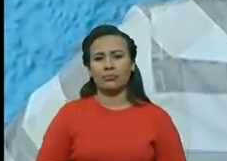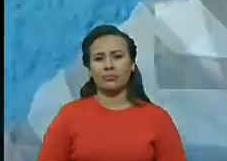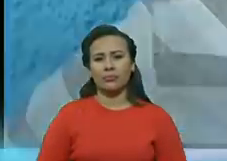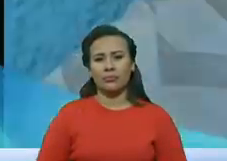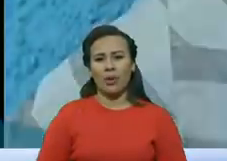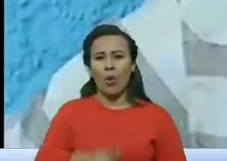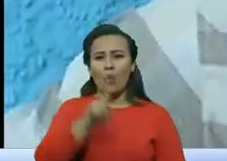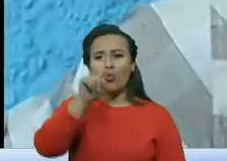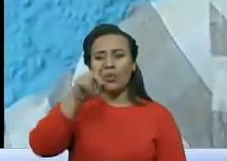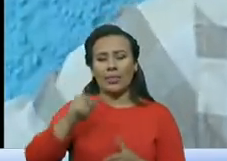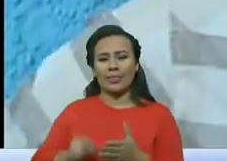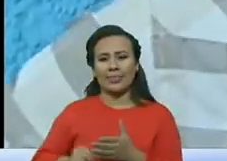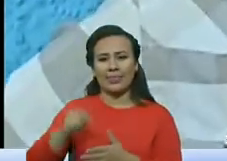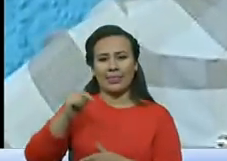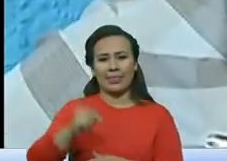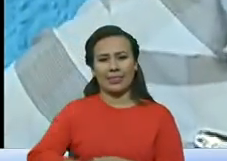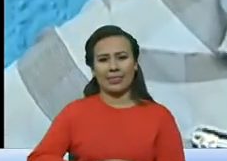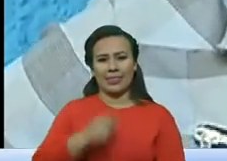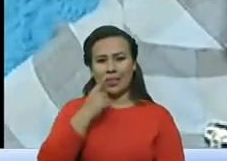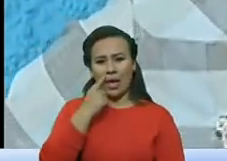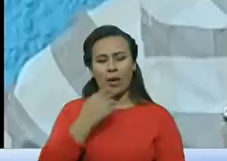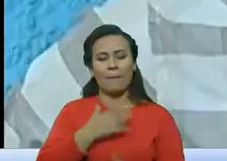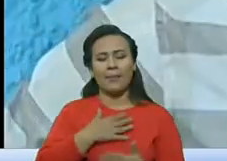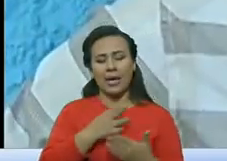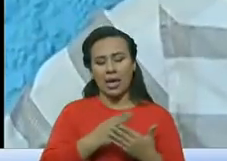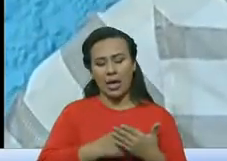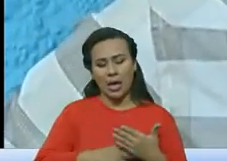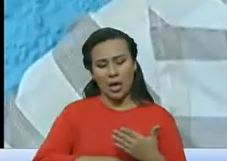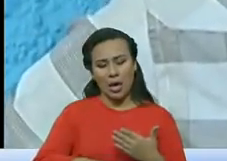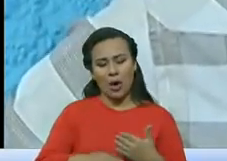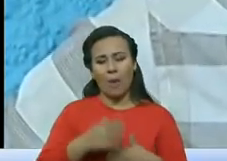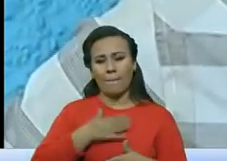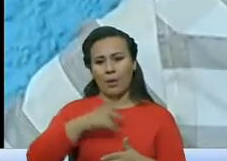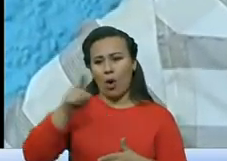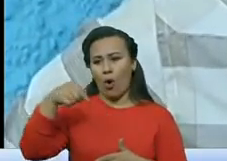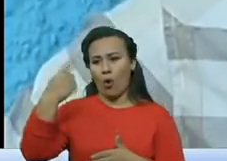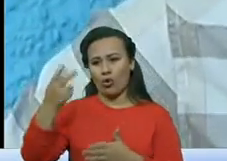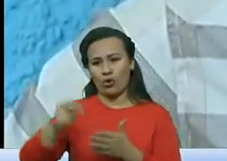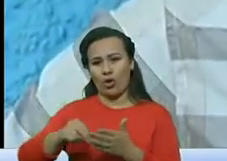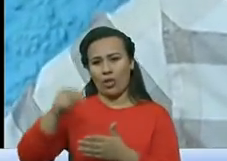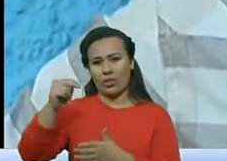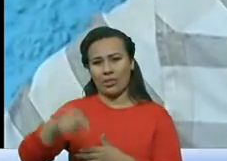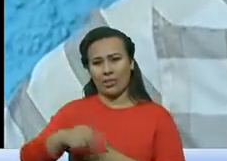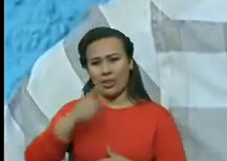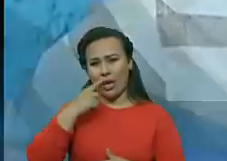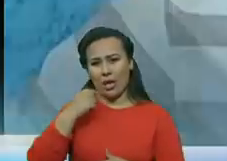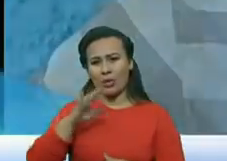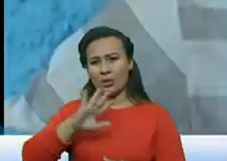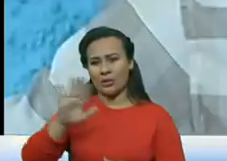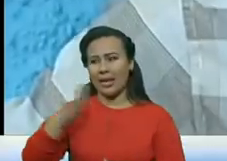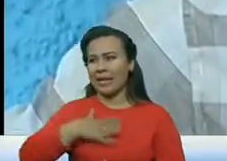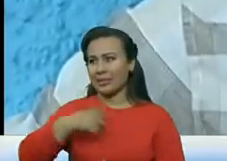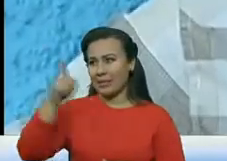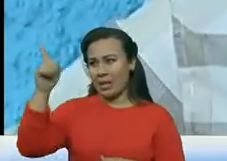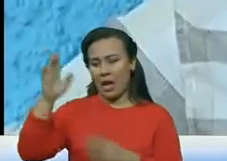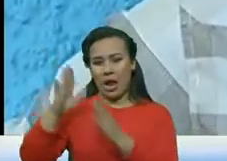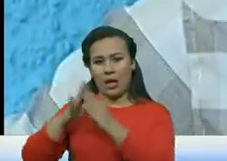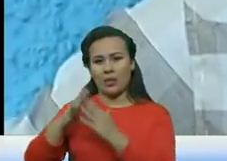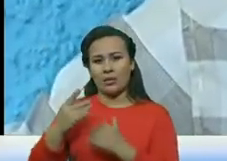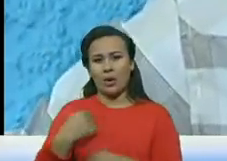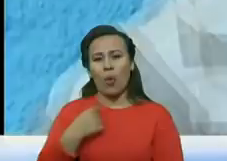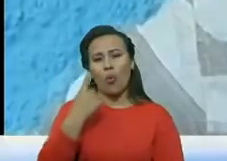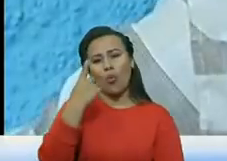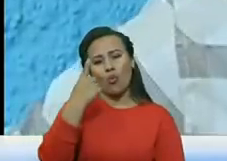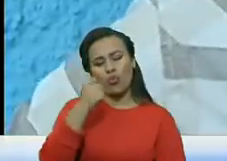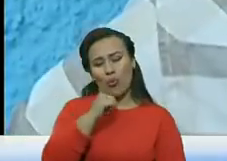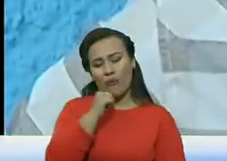más un nietecito que tengo, porque de ahí ya los demás, ya mis hijos, mis demás nietos ya han regresado ya al pueblo. Ya. ¿Cuándo le dan el alta a su nieto? Ellos dicen que